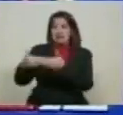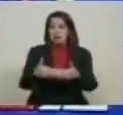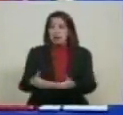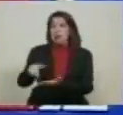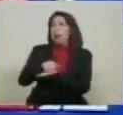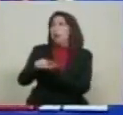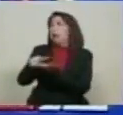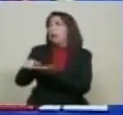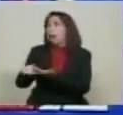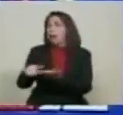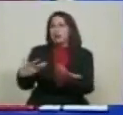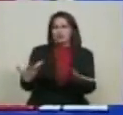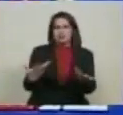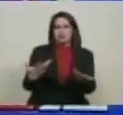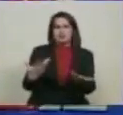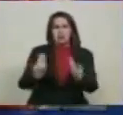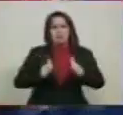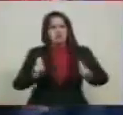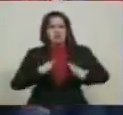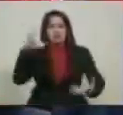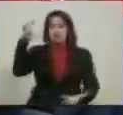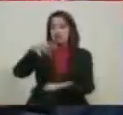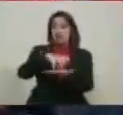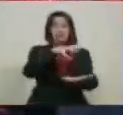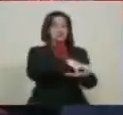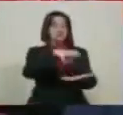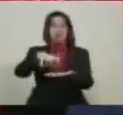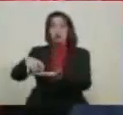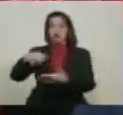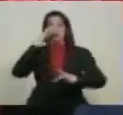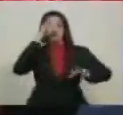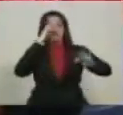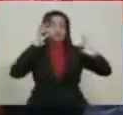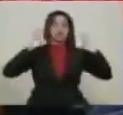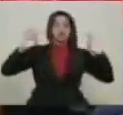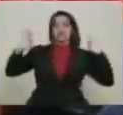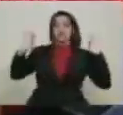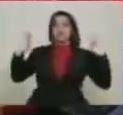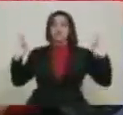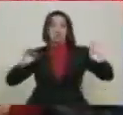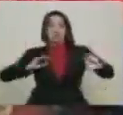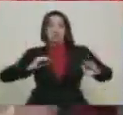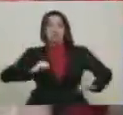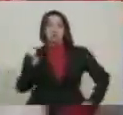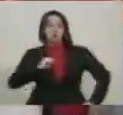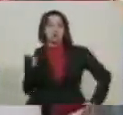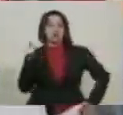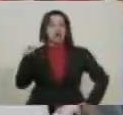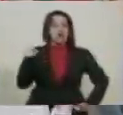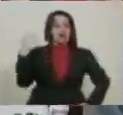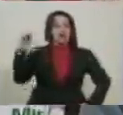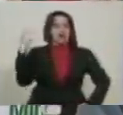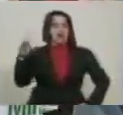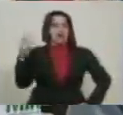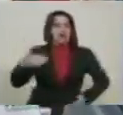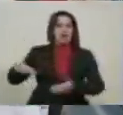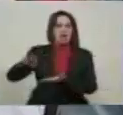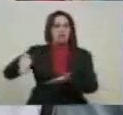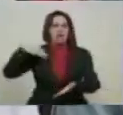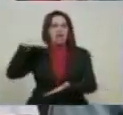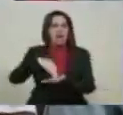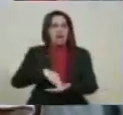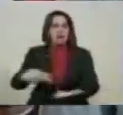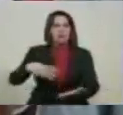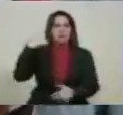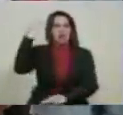enemigo, viviendo en mansiones, en palacetes, en Bogotá, en Miami, en Europa.